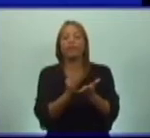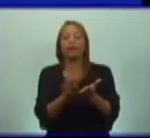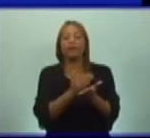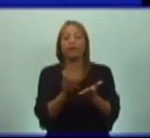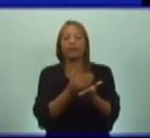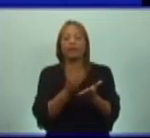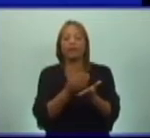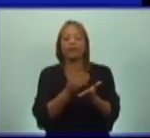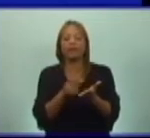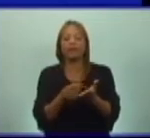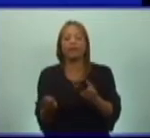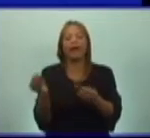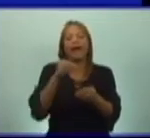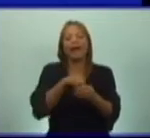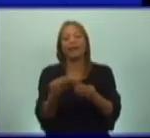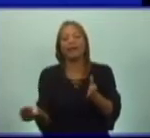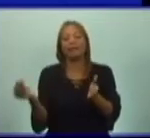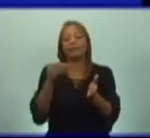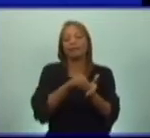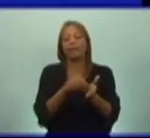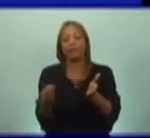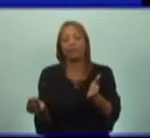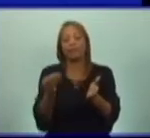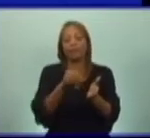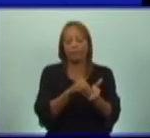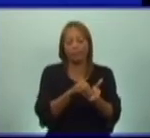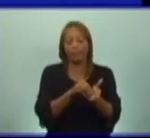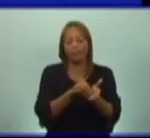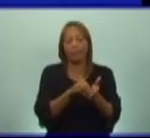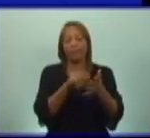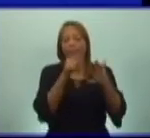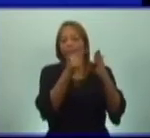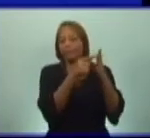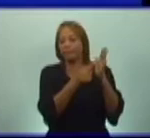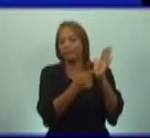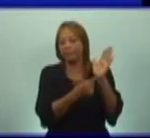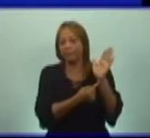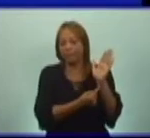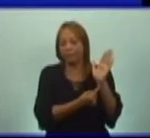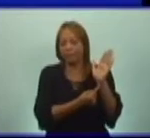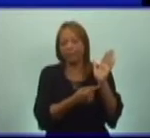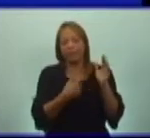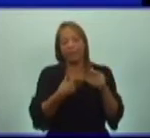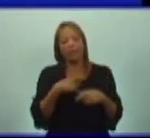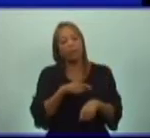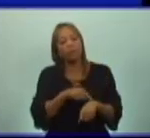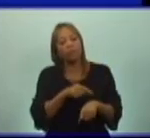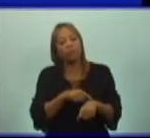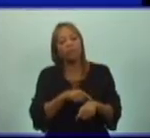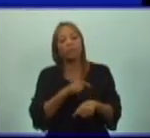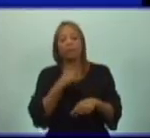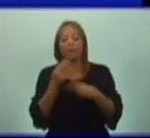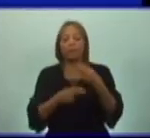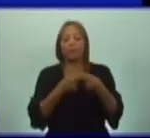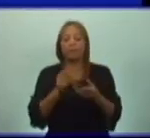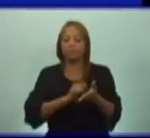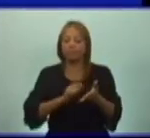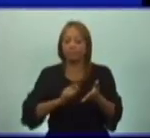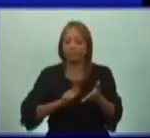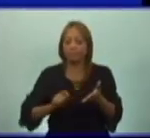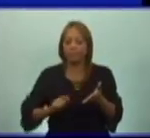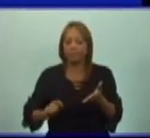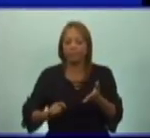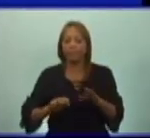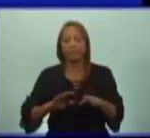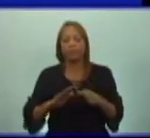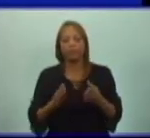bibliografía y anexos. Le vamos a dar un espacio de tiempo para que anoten la